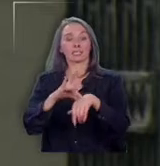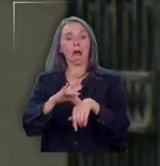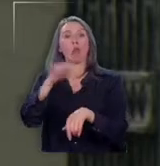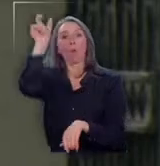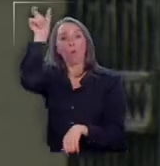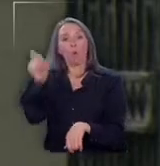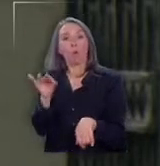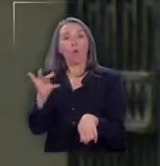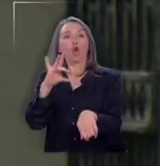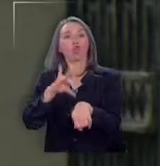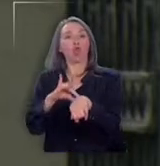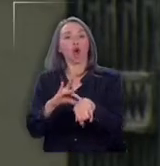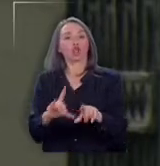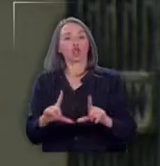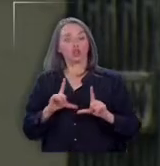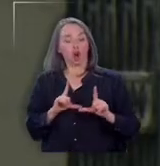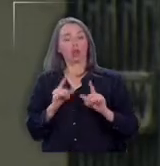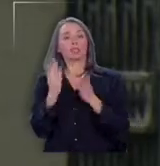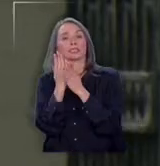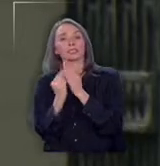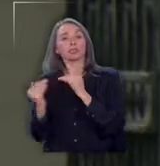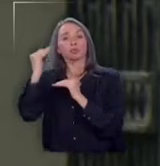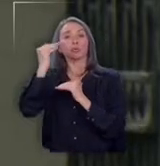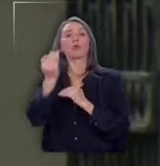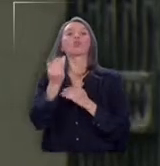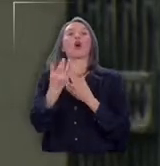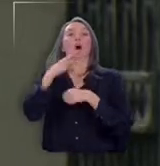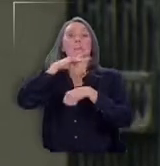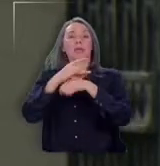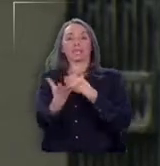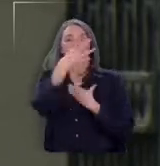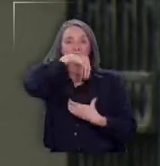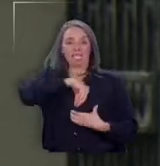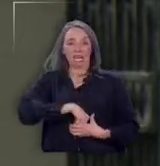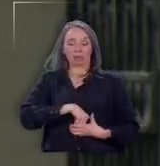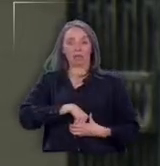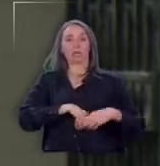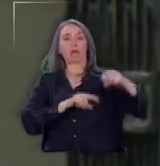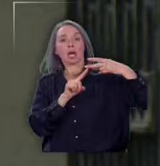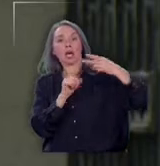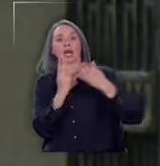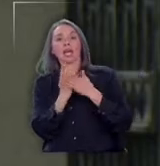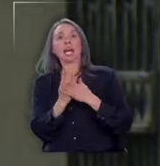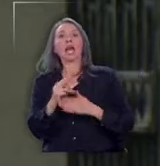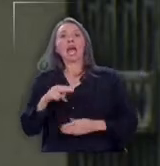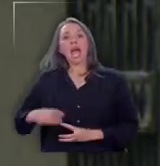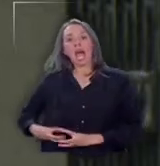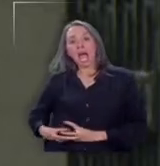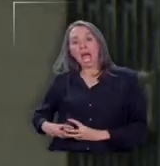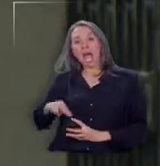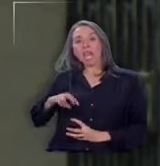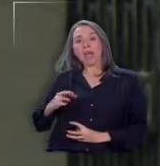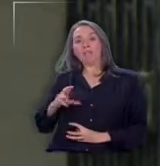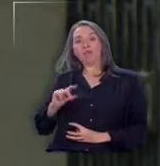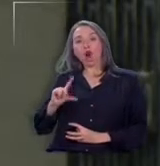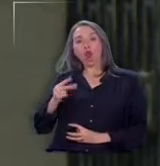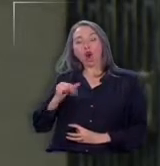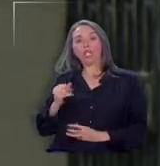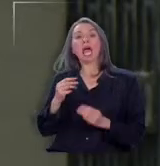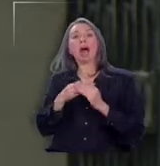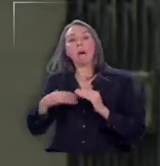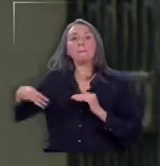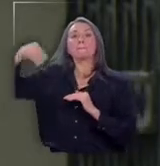médico con una especialidad en medicina con una subespecialidad en nefrología que además tiene un